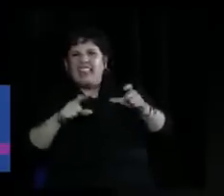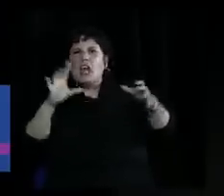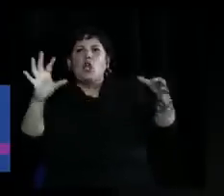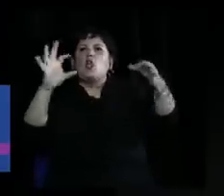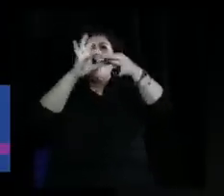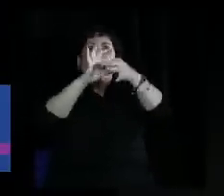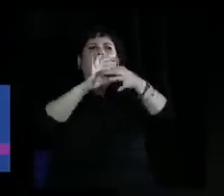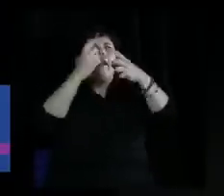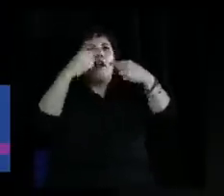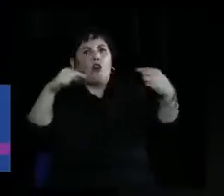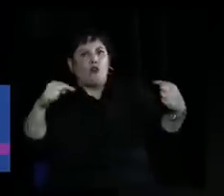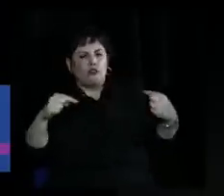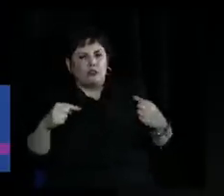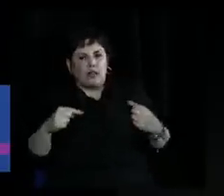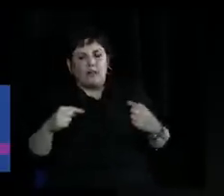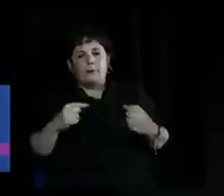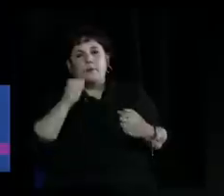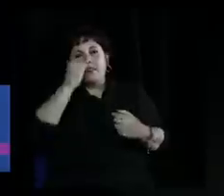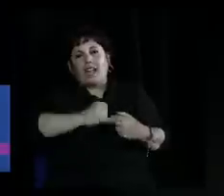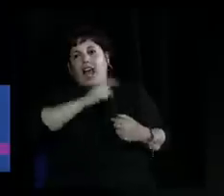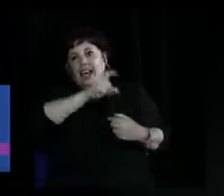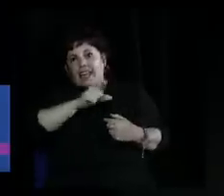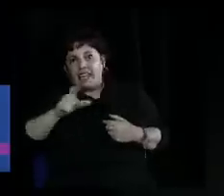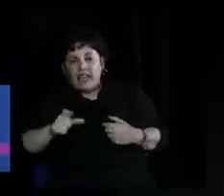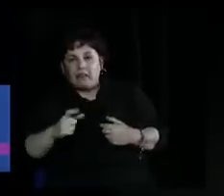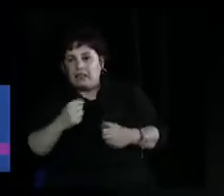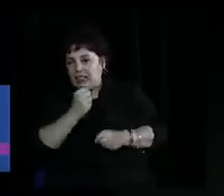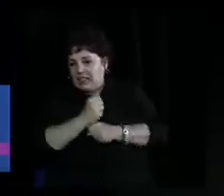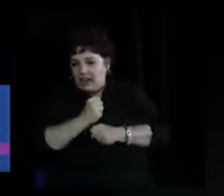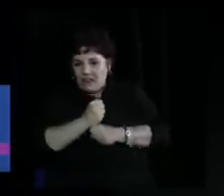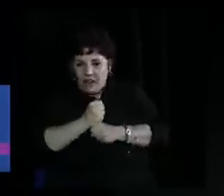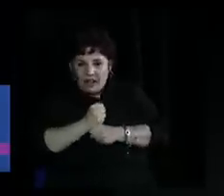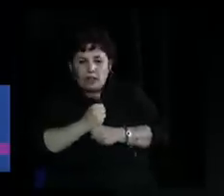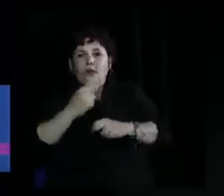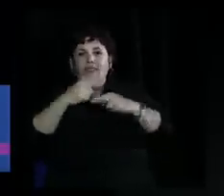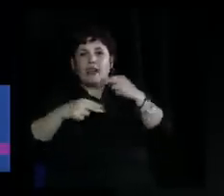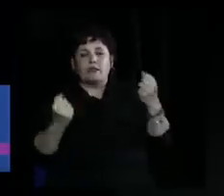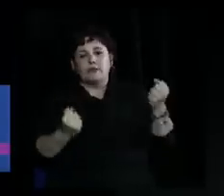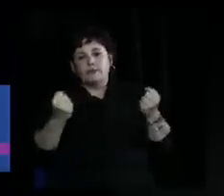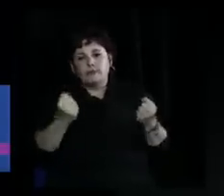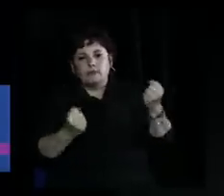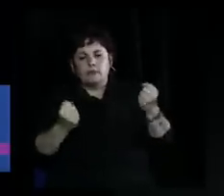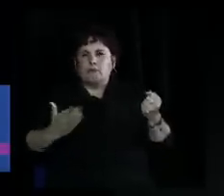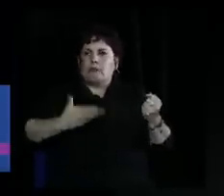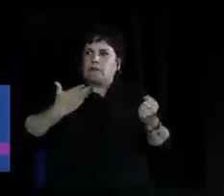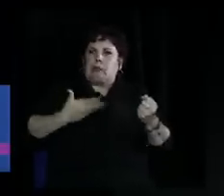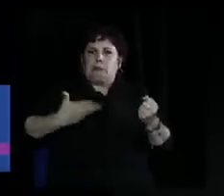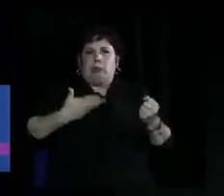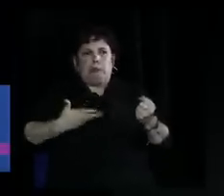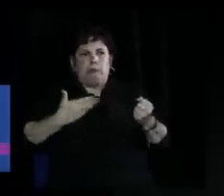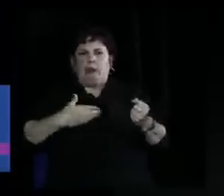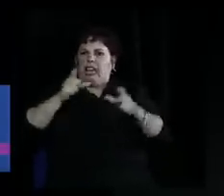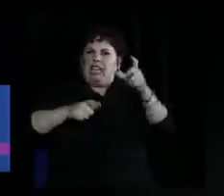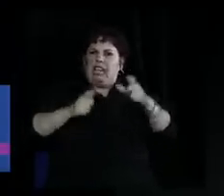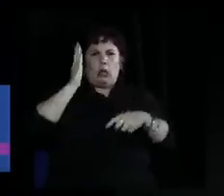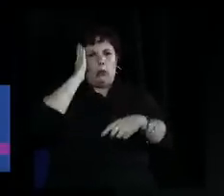cosas. Hay gente que está trabajando, conduciendo un taxi y quejándose de que hay gente en la